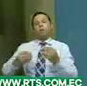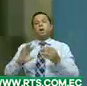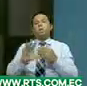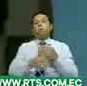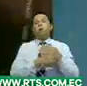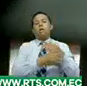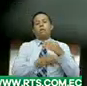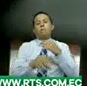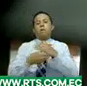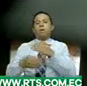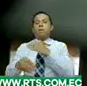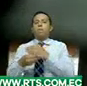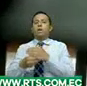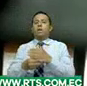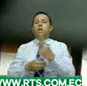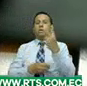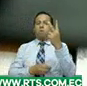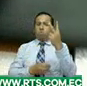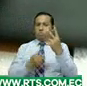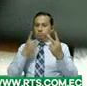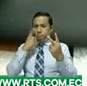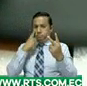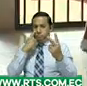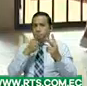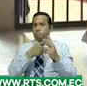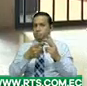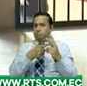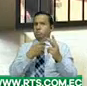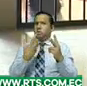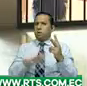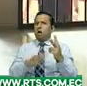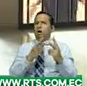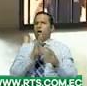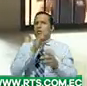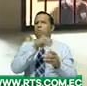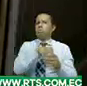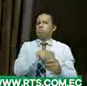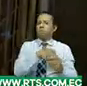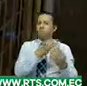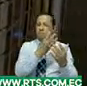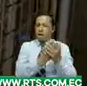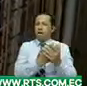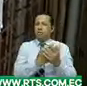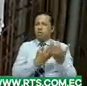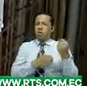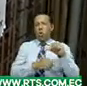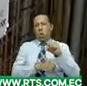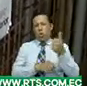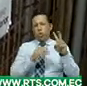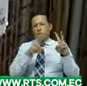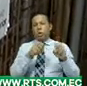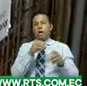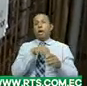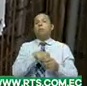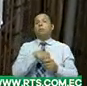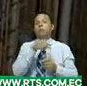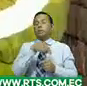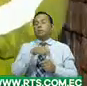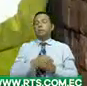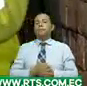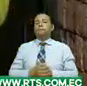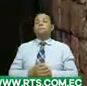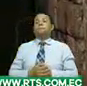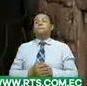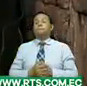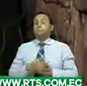caso a dos personas, quienes supuestamente están detenidas por otros delitos en la penitenciaría del litoral, desde donde se